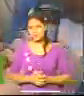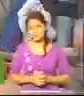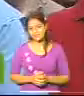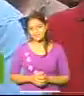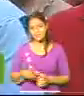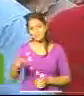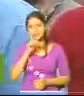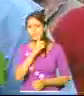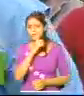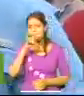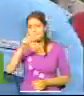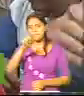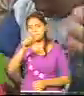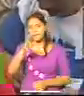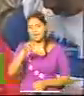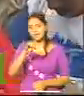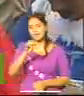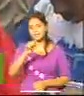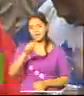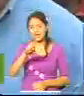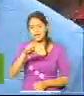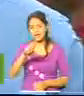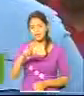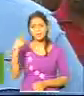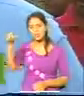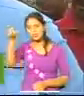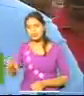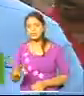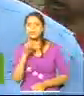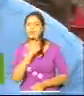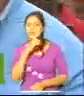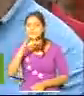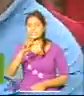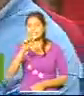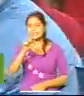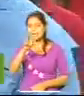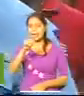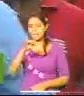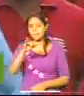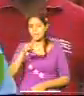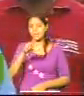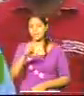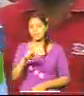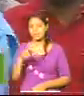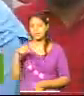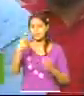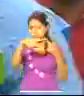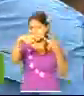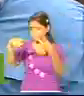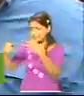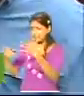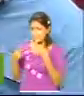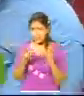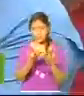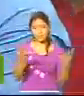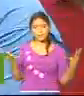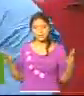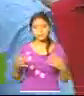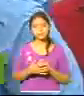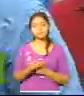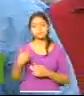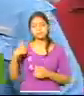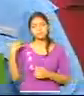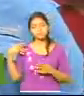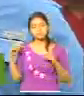niños. ¿Cómo te llamas tú? María Elena Pirela. María Elena, ¿y la compañera? Yamile Beltrán. Yamile, Marianela, José Gregorio y todos los acá. Yo venía hace